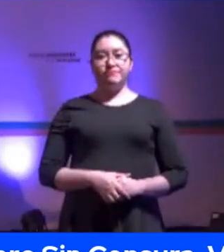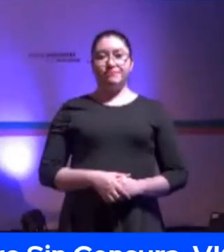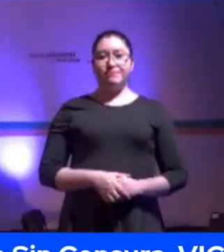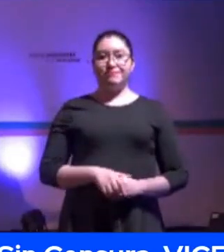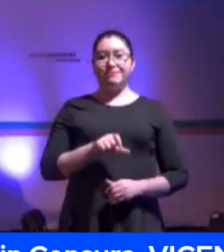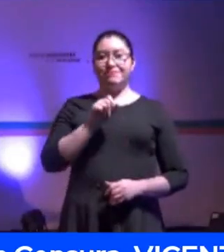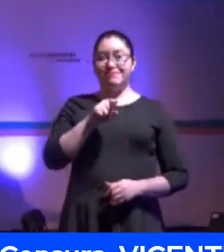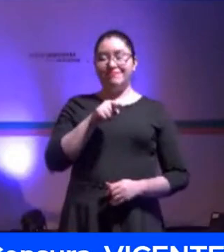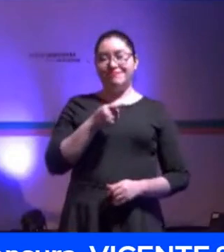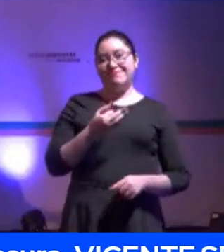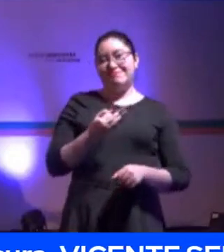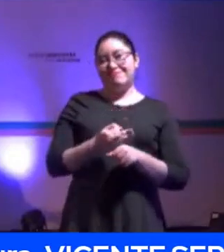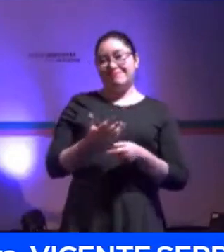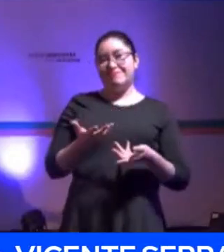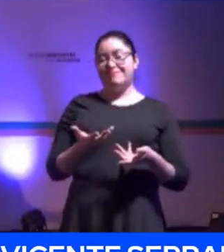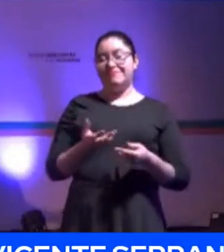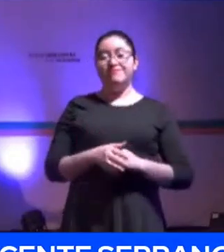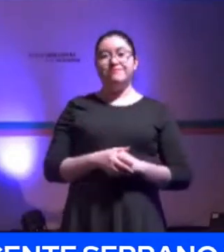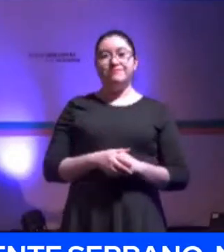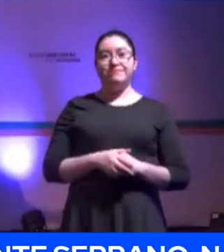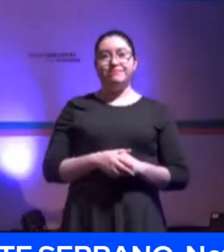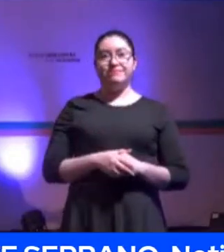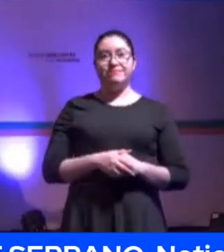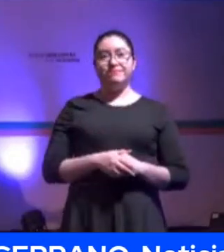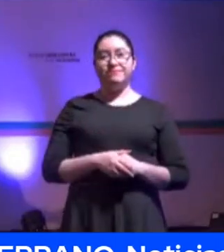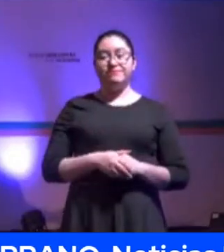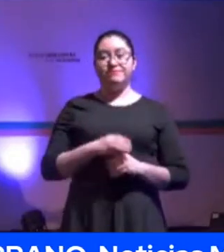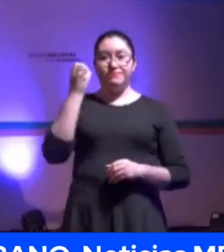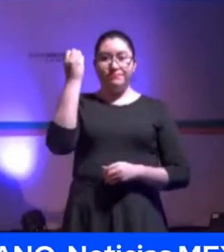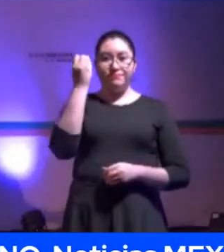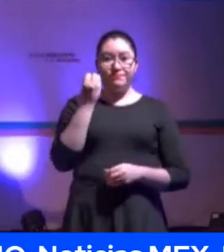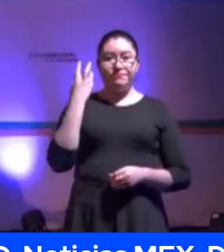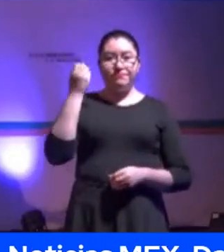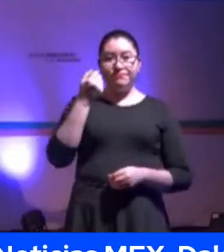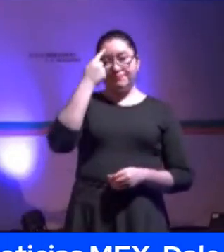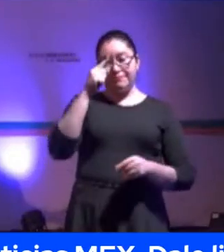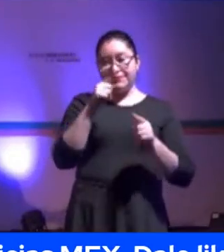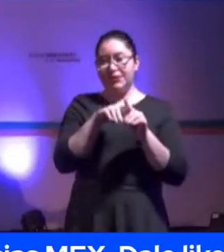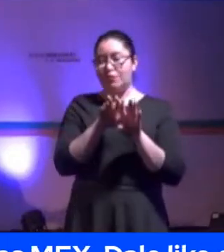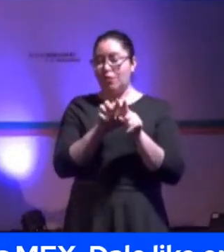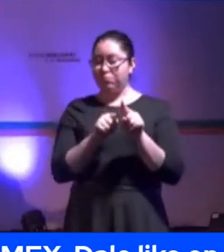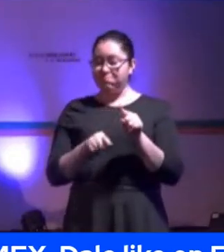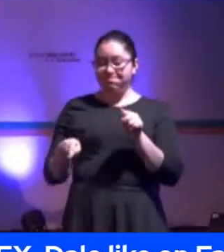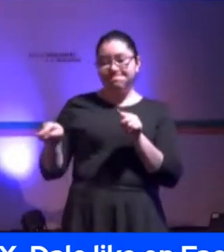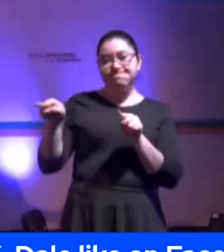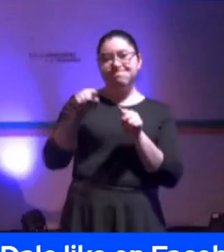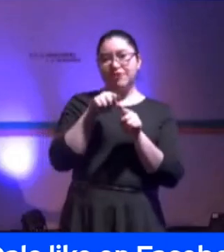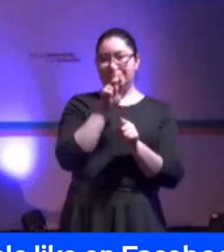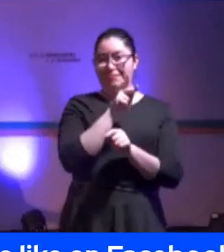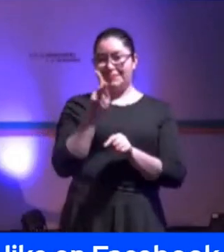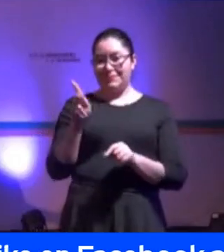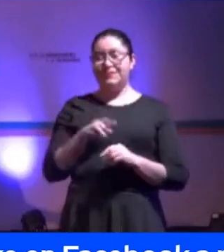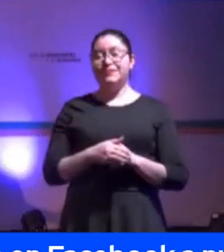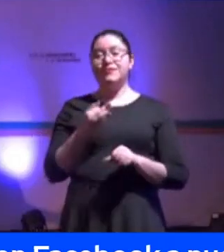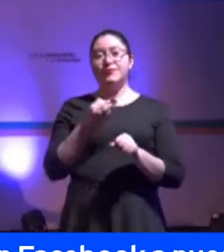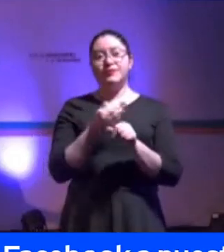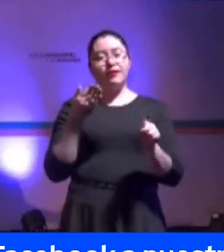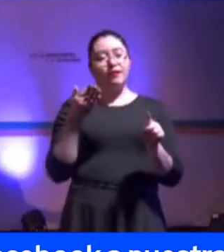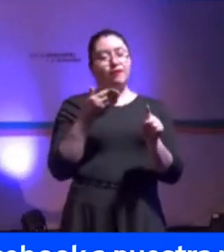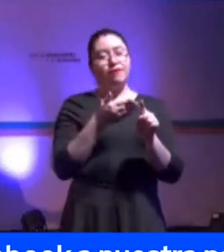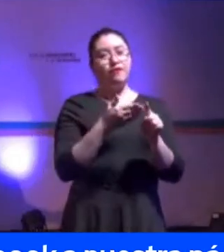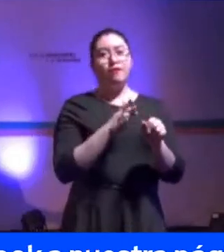justamente para eso, y haciendo de esta ponencia un círculo, me gustaría decir y enfocarme en lo de las buenas